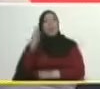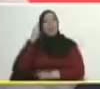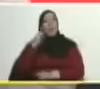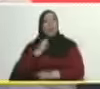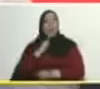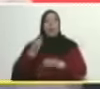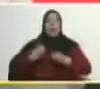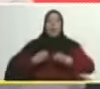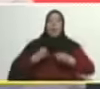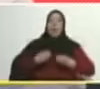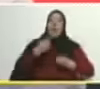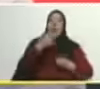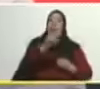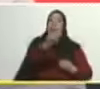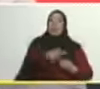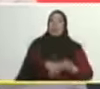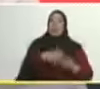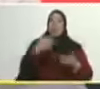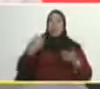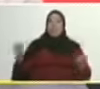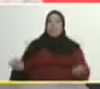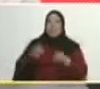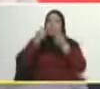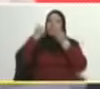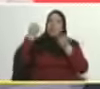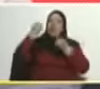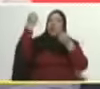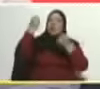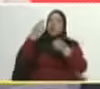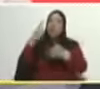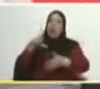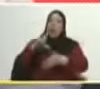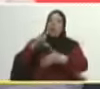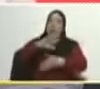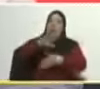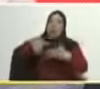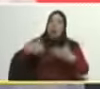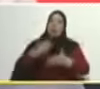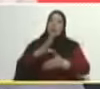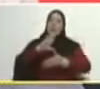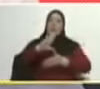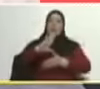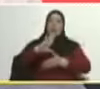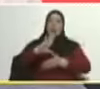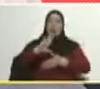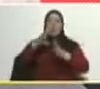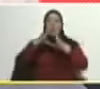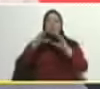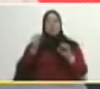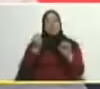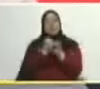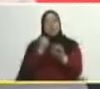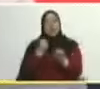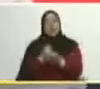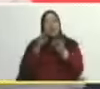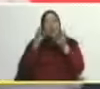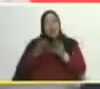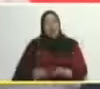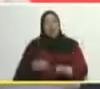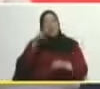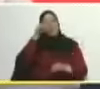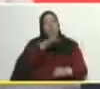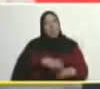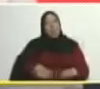muertos, de nuestra América. Nos acercamos al vigésimo aniversario de la fundación de esta alianza emancipadora y